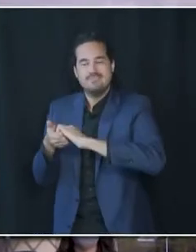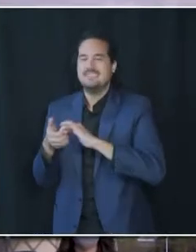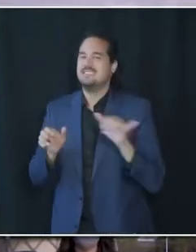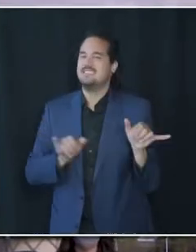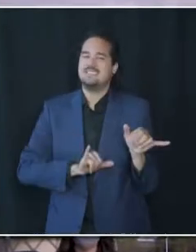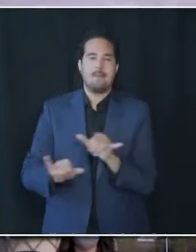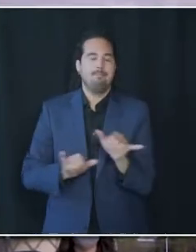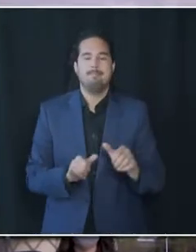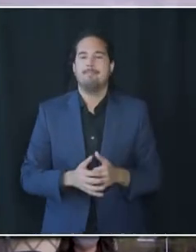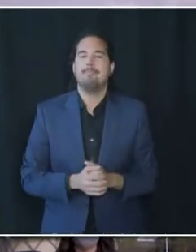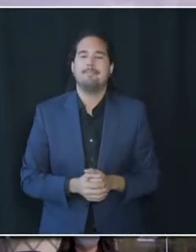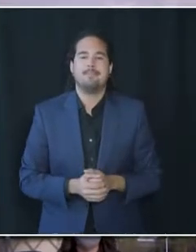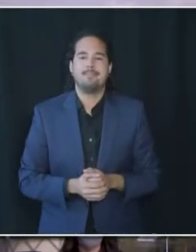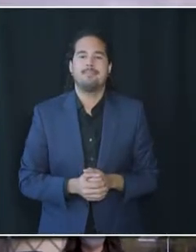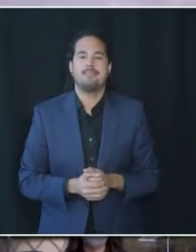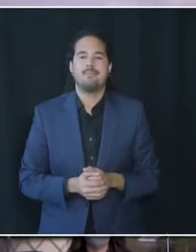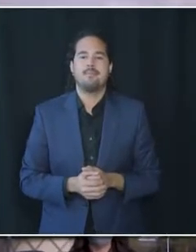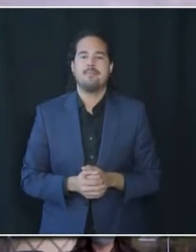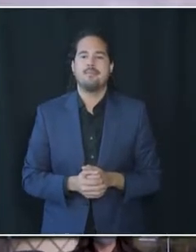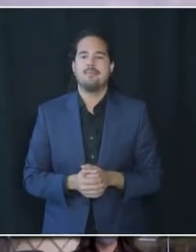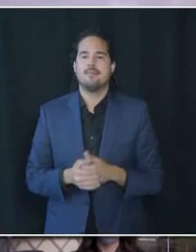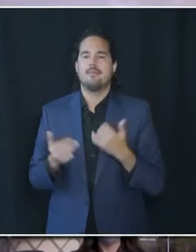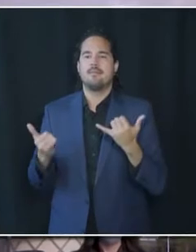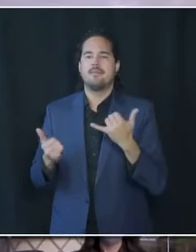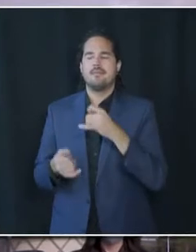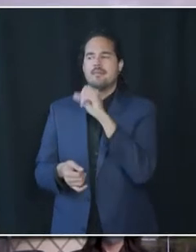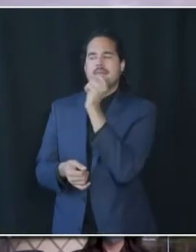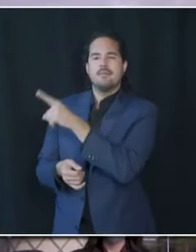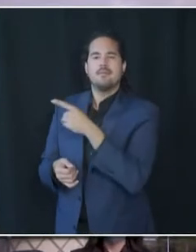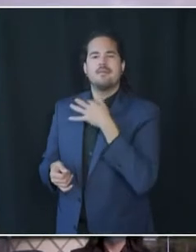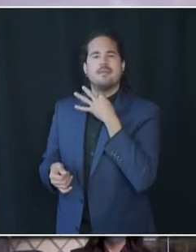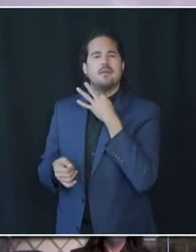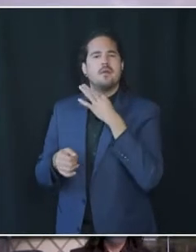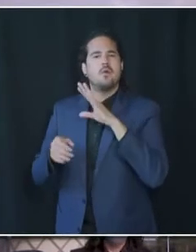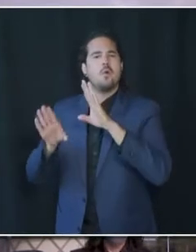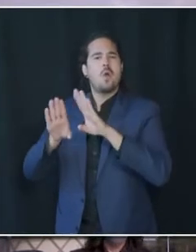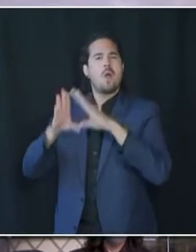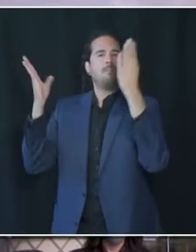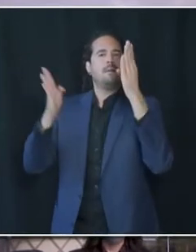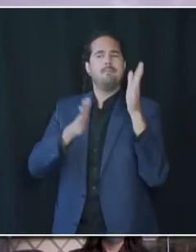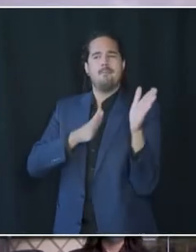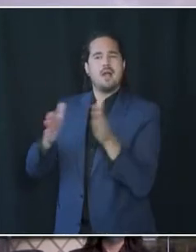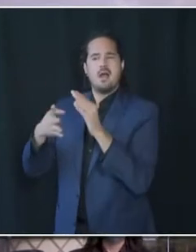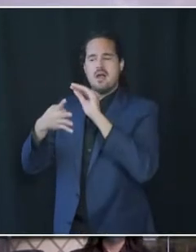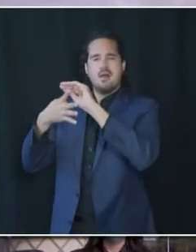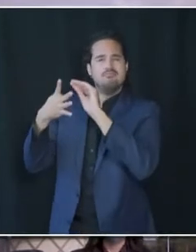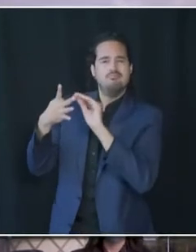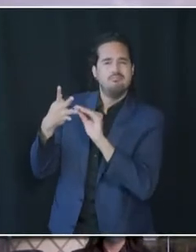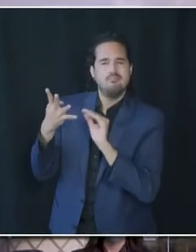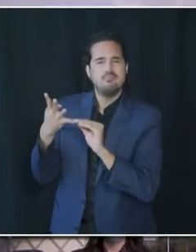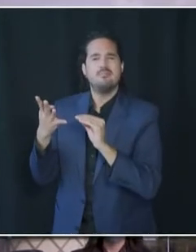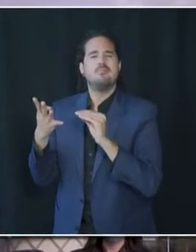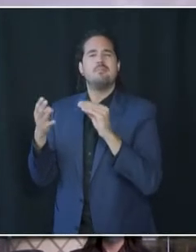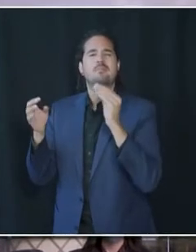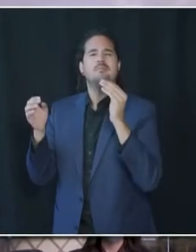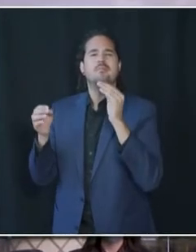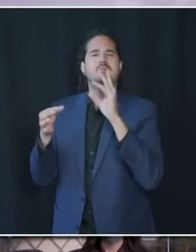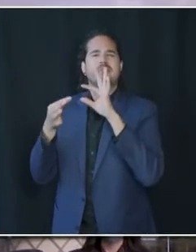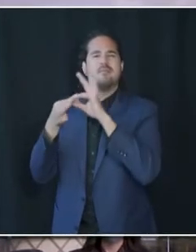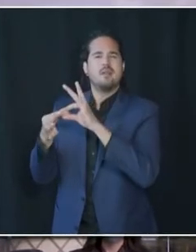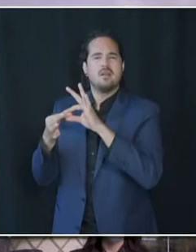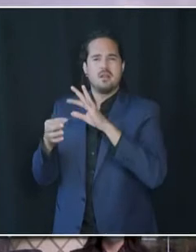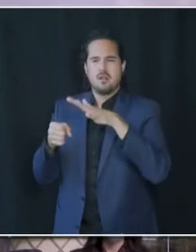haití porque el distrito porque no tiene un plan de reapertura si no tiene este marco establecido va a haber más co go